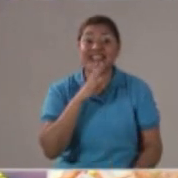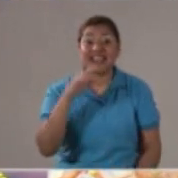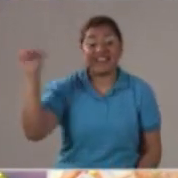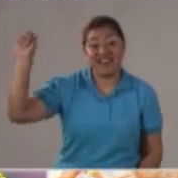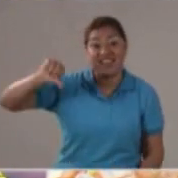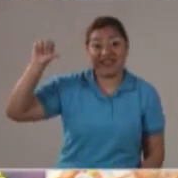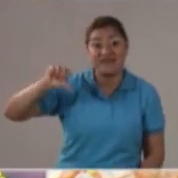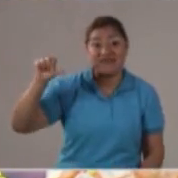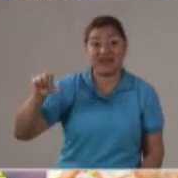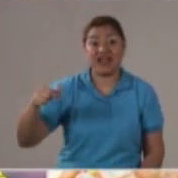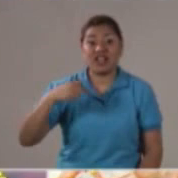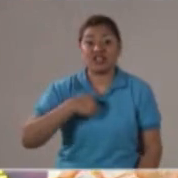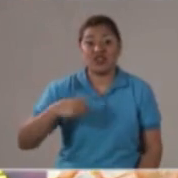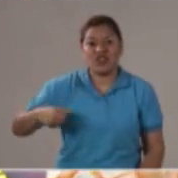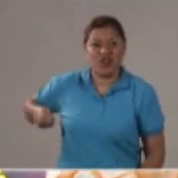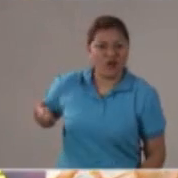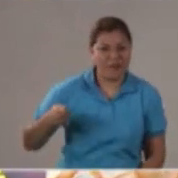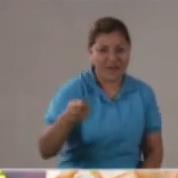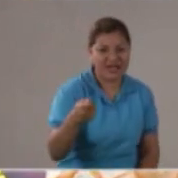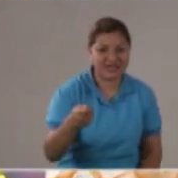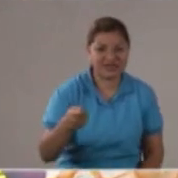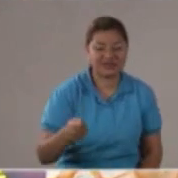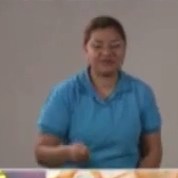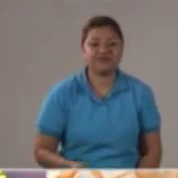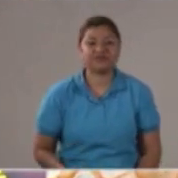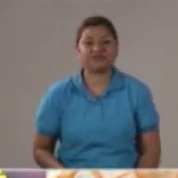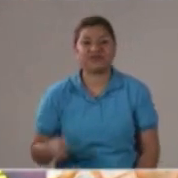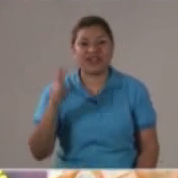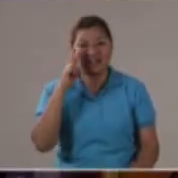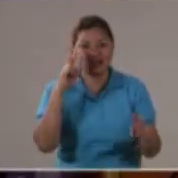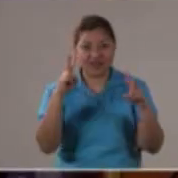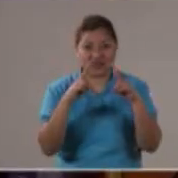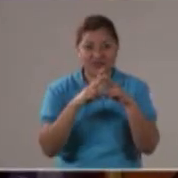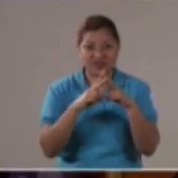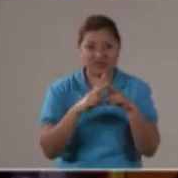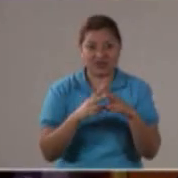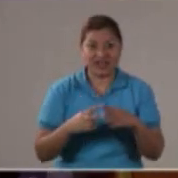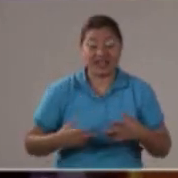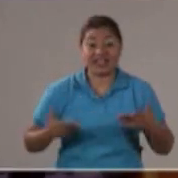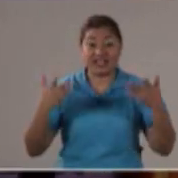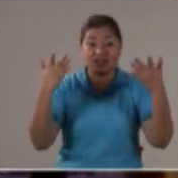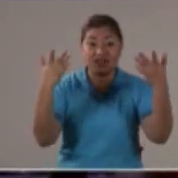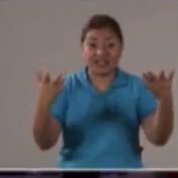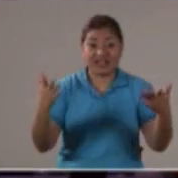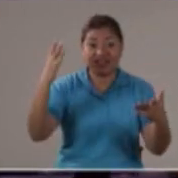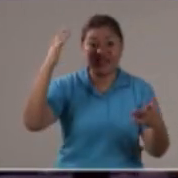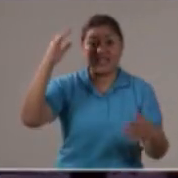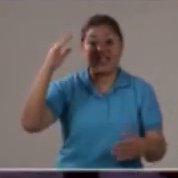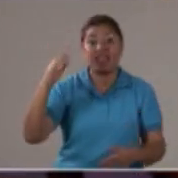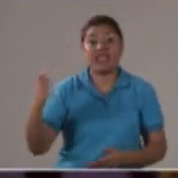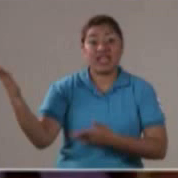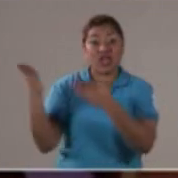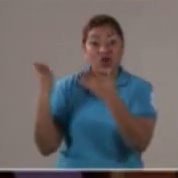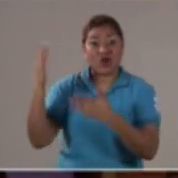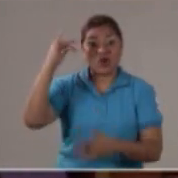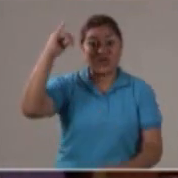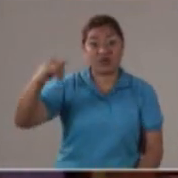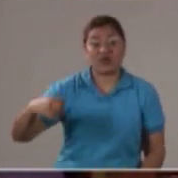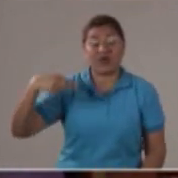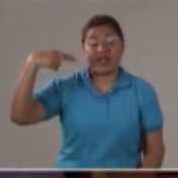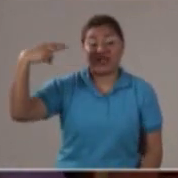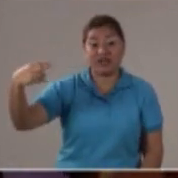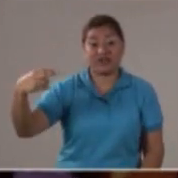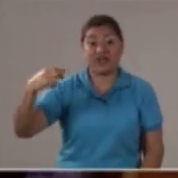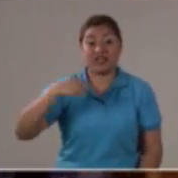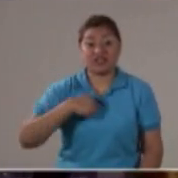había, él no era cristiano. Él reconoció quién era Dios y dijo: el que no le rinda culto a Jehová, convierto su casa en un muladar.